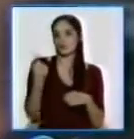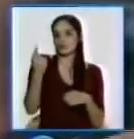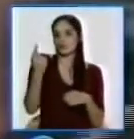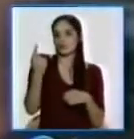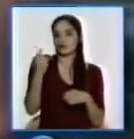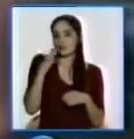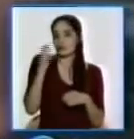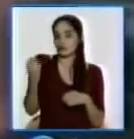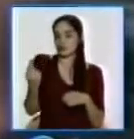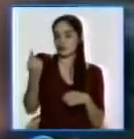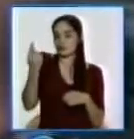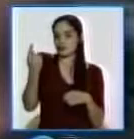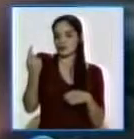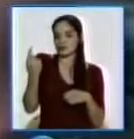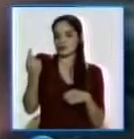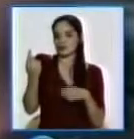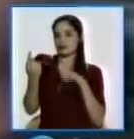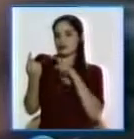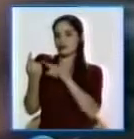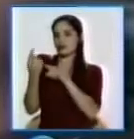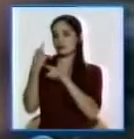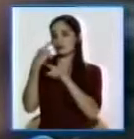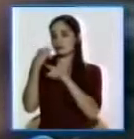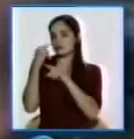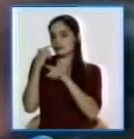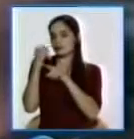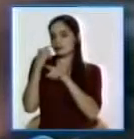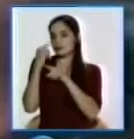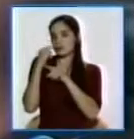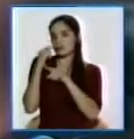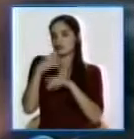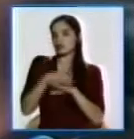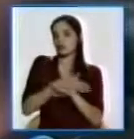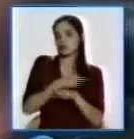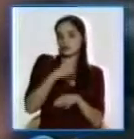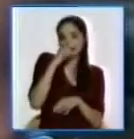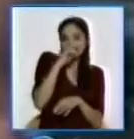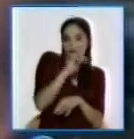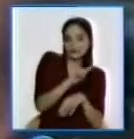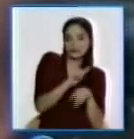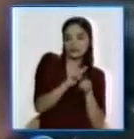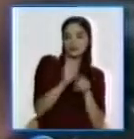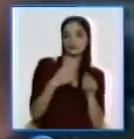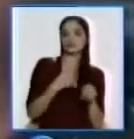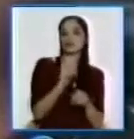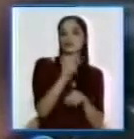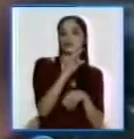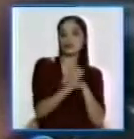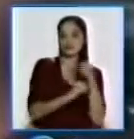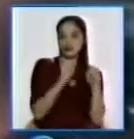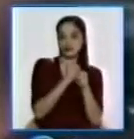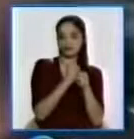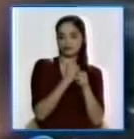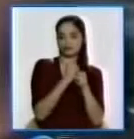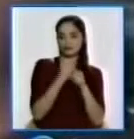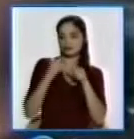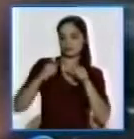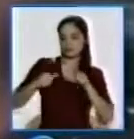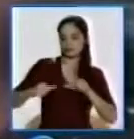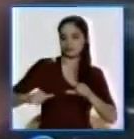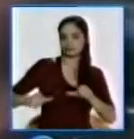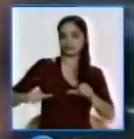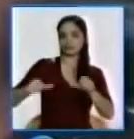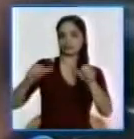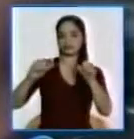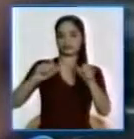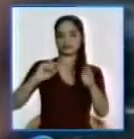mi único hombre, porque él es el papá, desde el tan niña yo estaba con él desde los 13 años y pues de